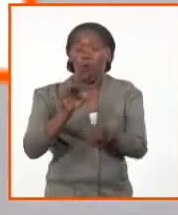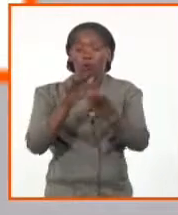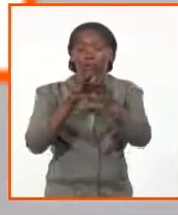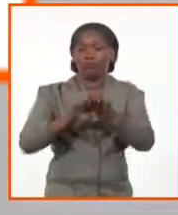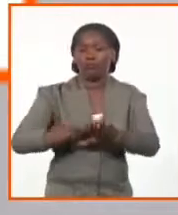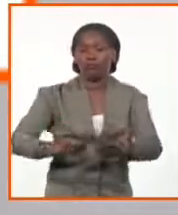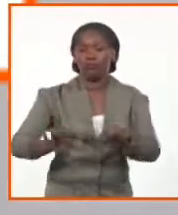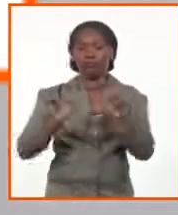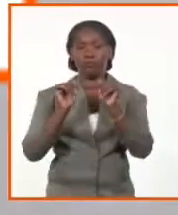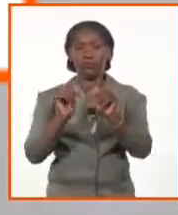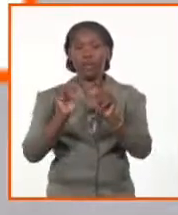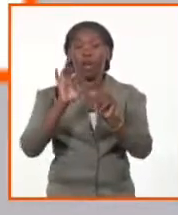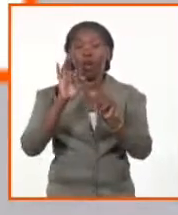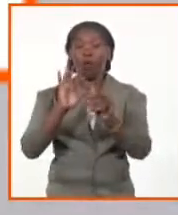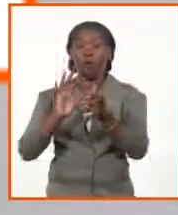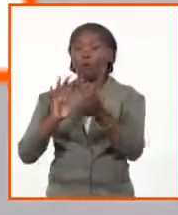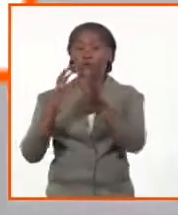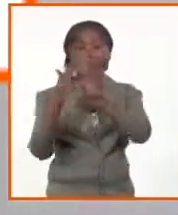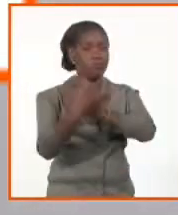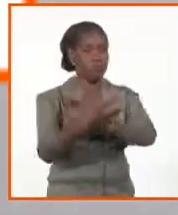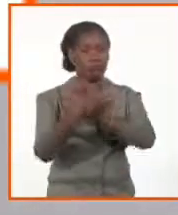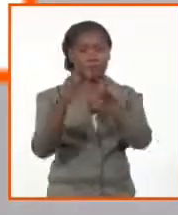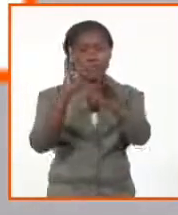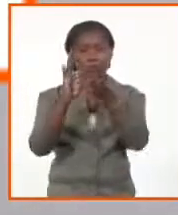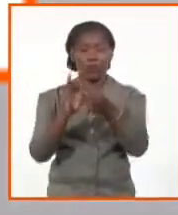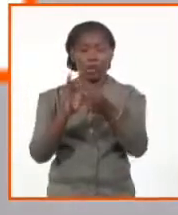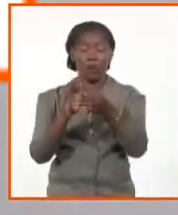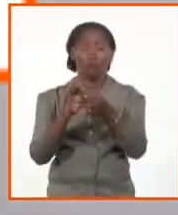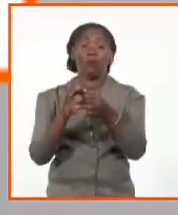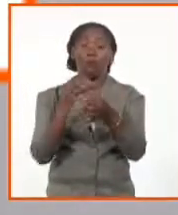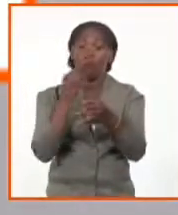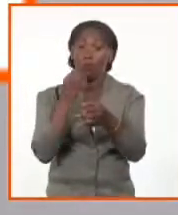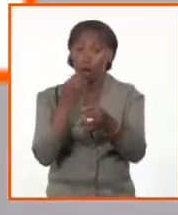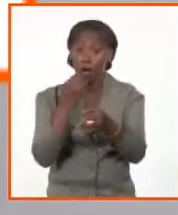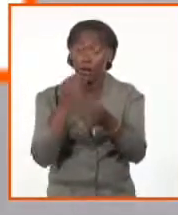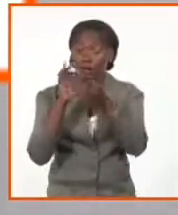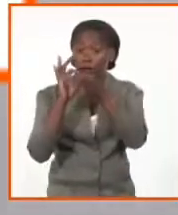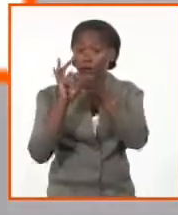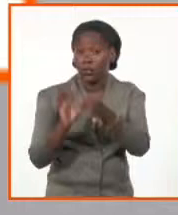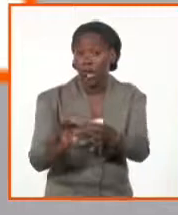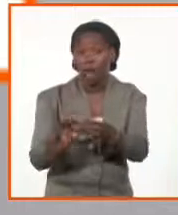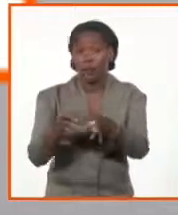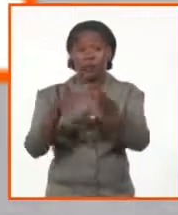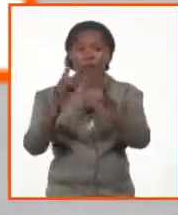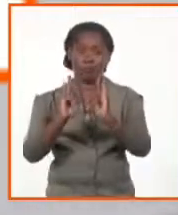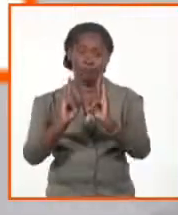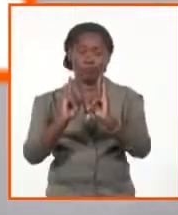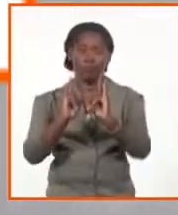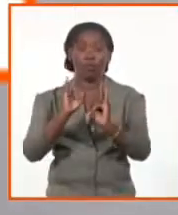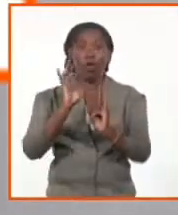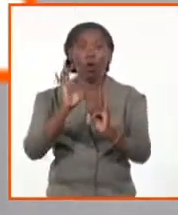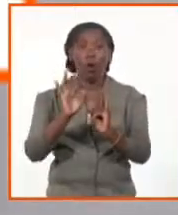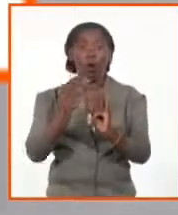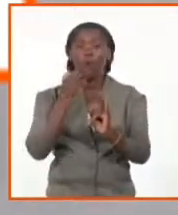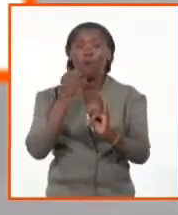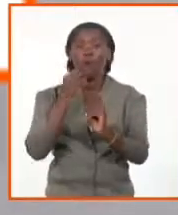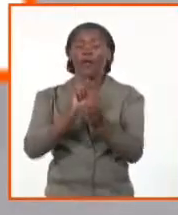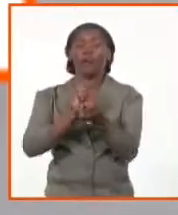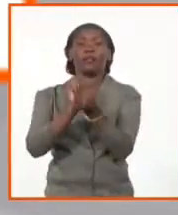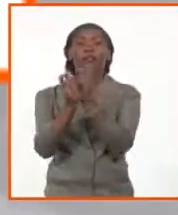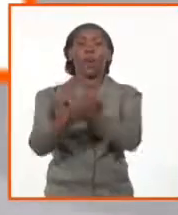algunas de ellas que pueden llevar al fallecimiento como se mencionaba la principal